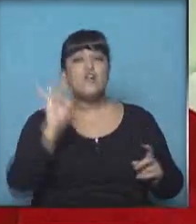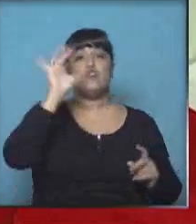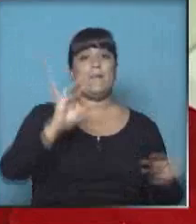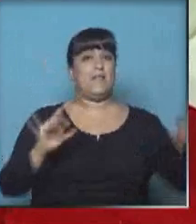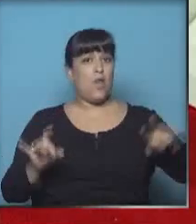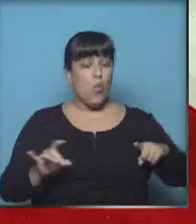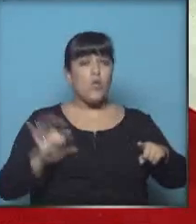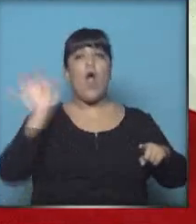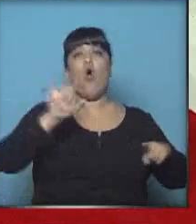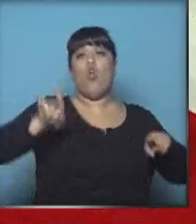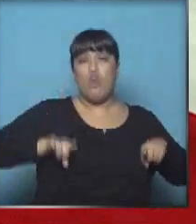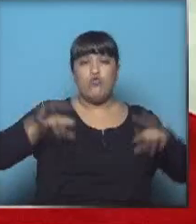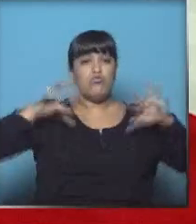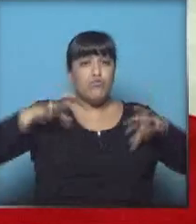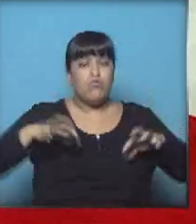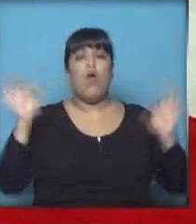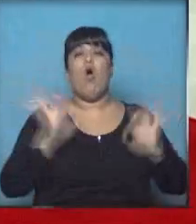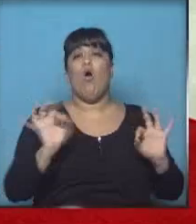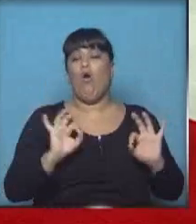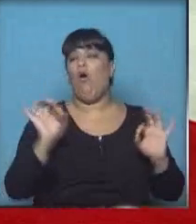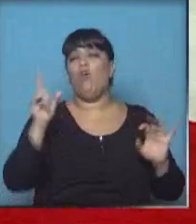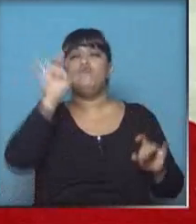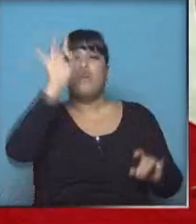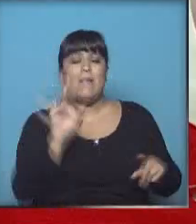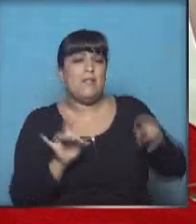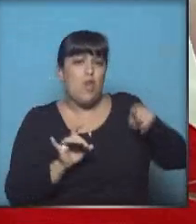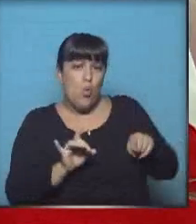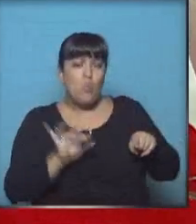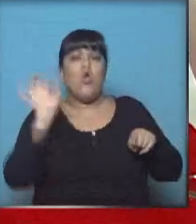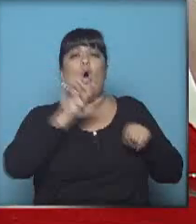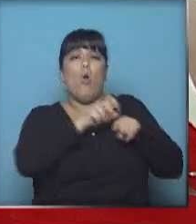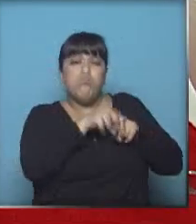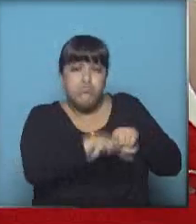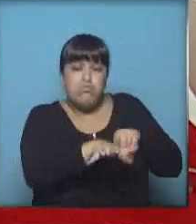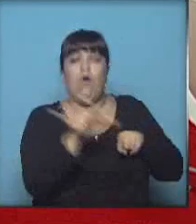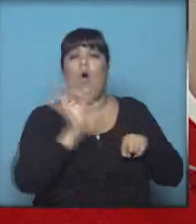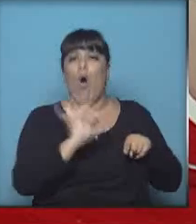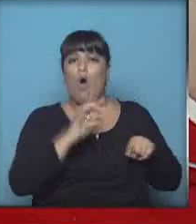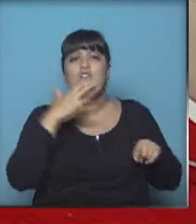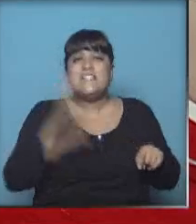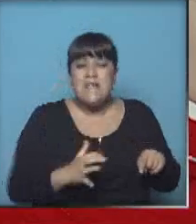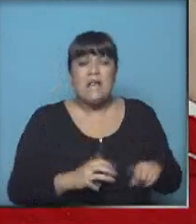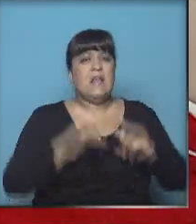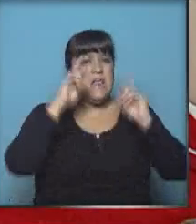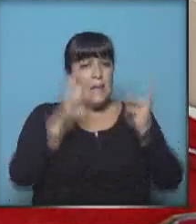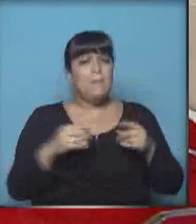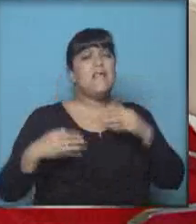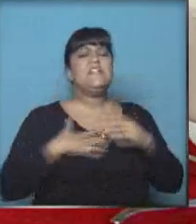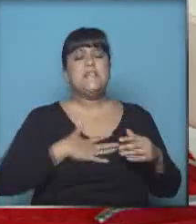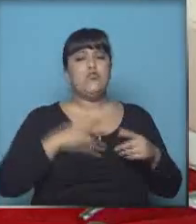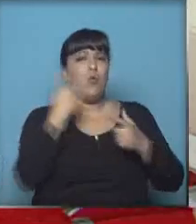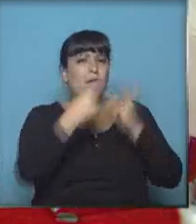mama la que está sangrando, si son las dos, si sangra por un solo poro o sangran por varios poros, y si el sangrado se acompaña de algún otro síntoma,